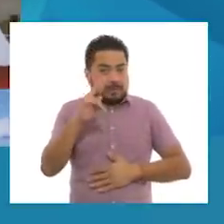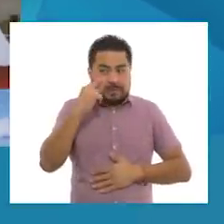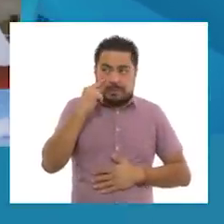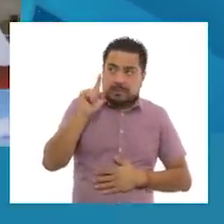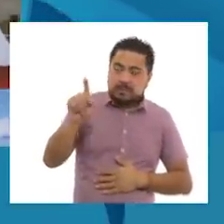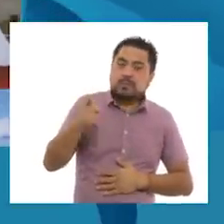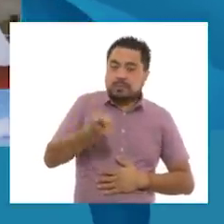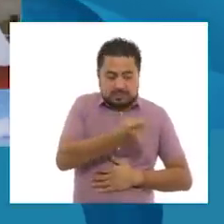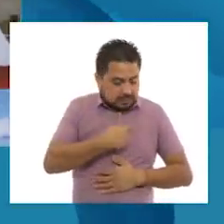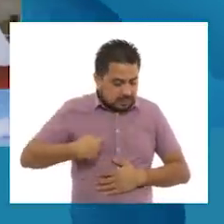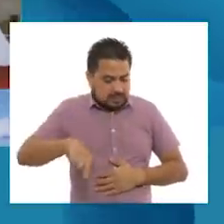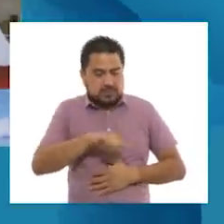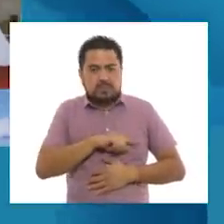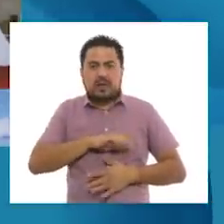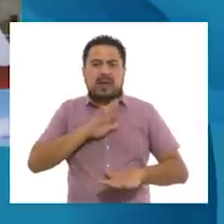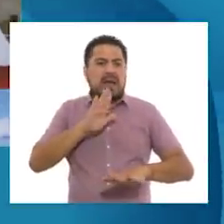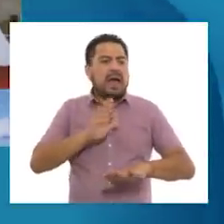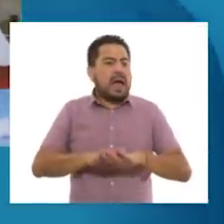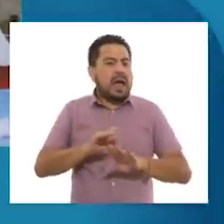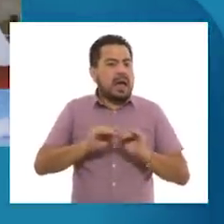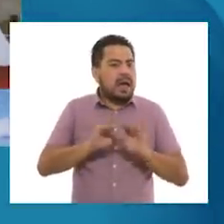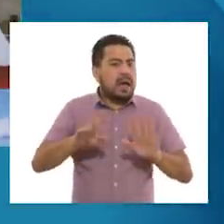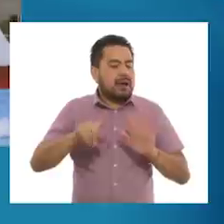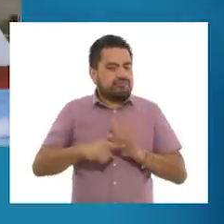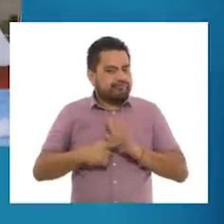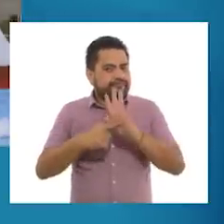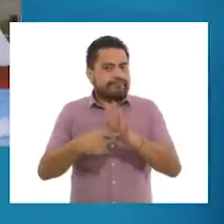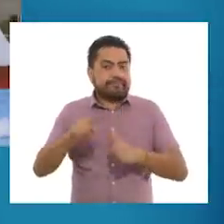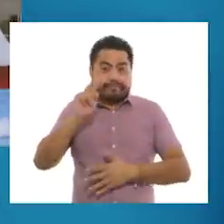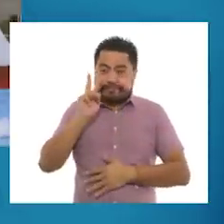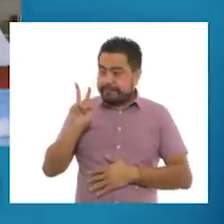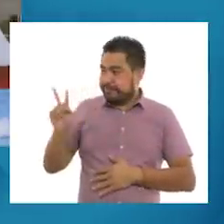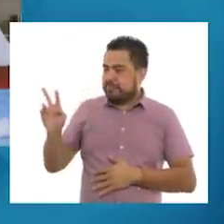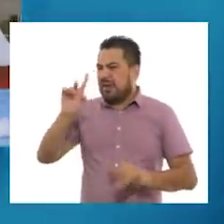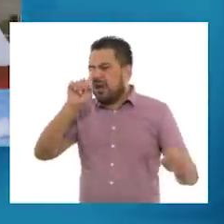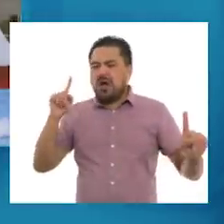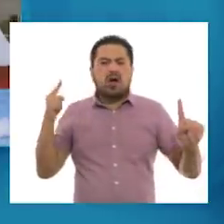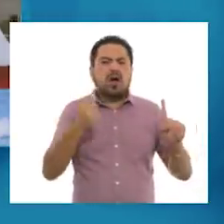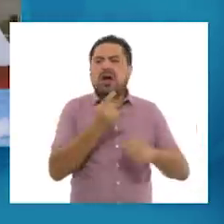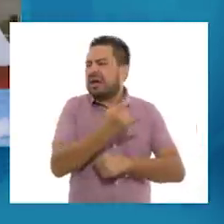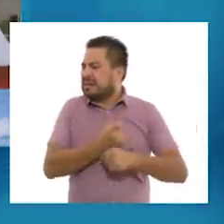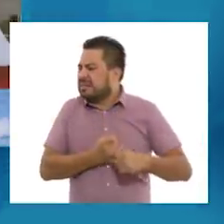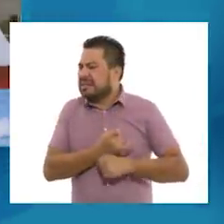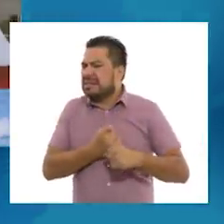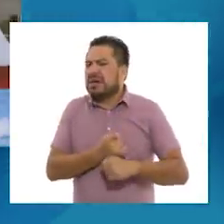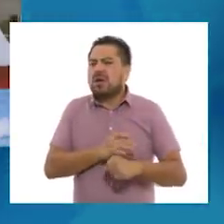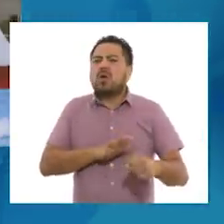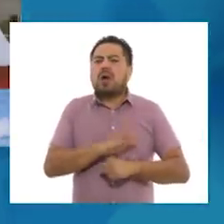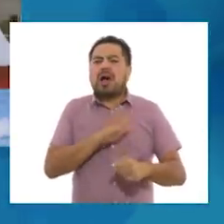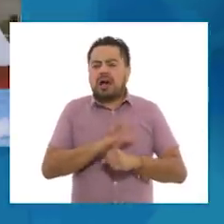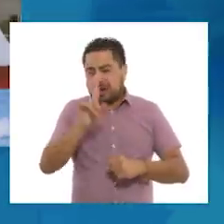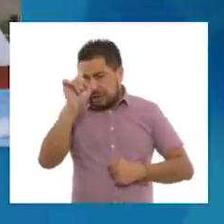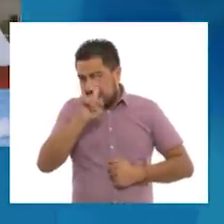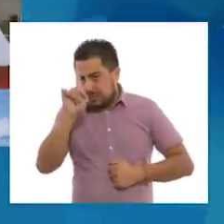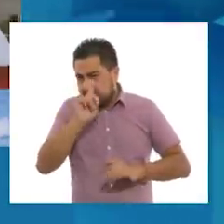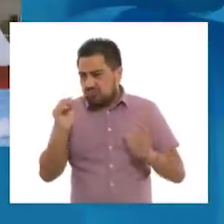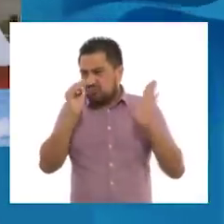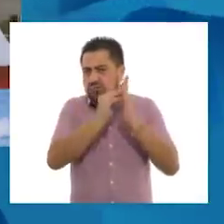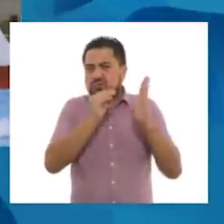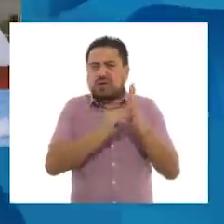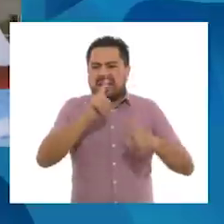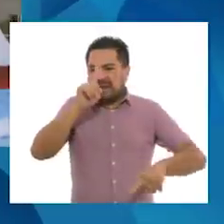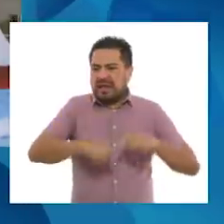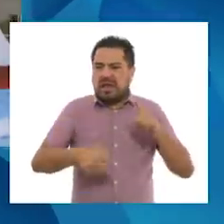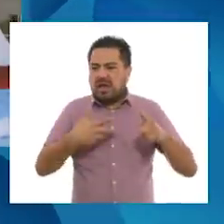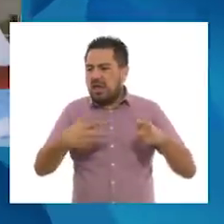a nosotros nos quedó así el cartel. Nos enfocamos en investigar las medidas que se recomiendan para evitar el